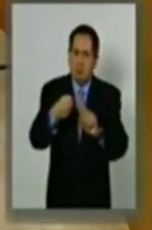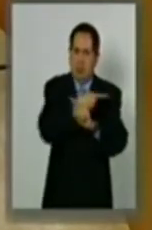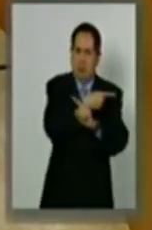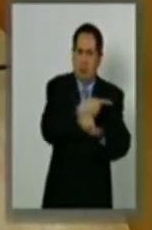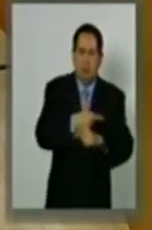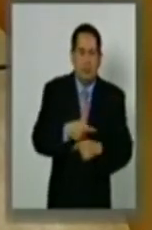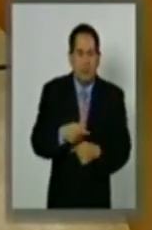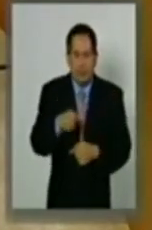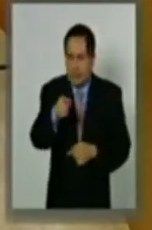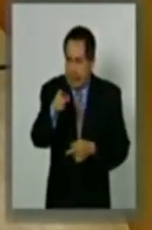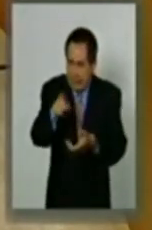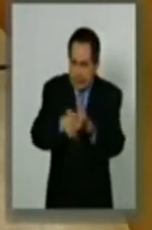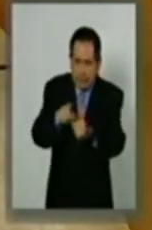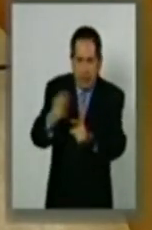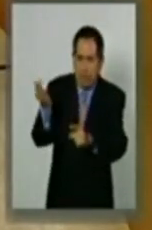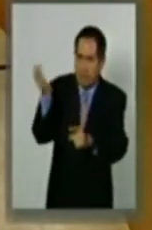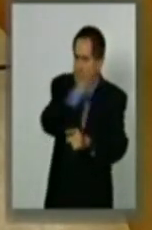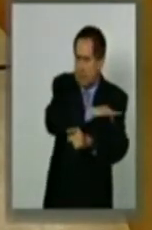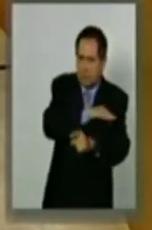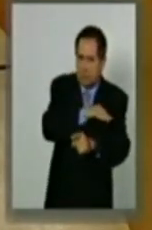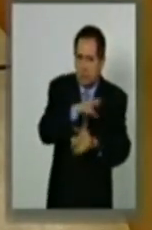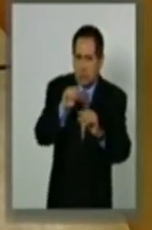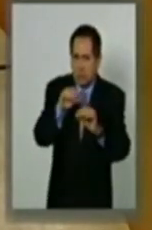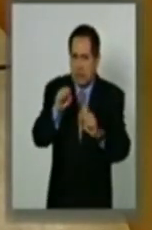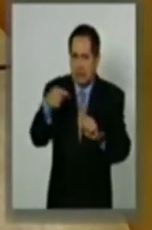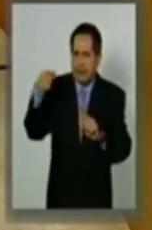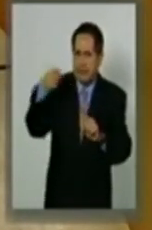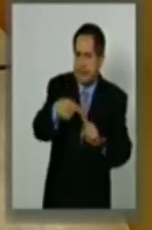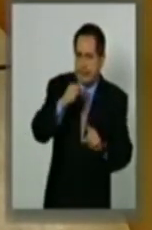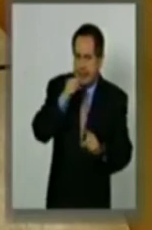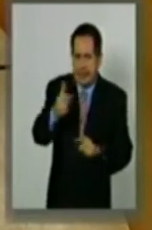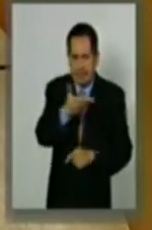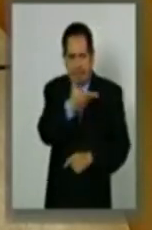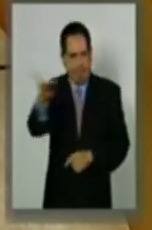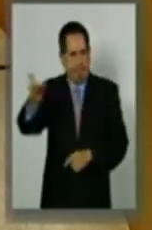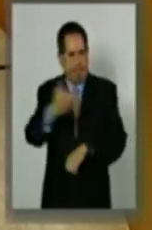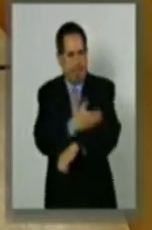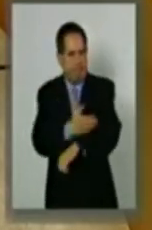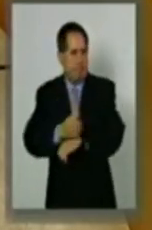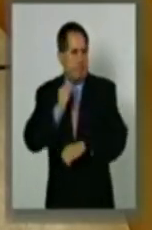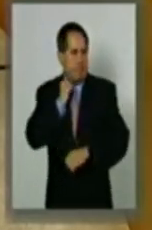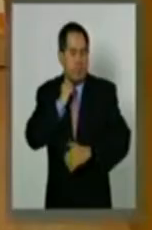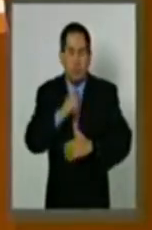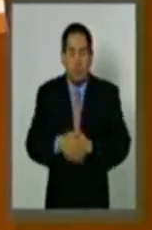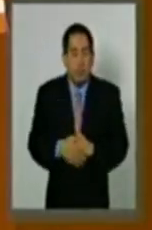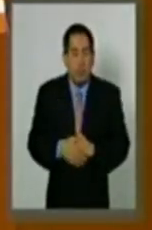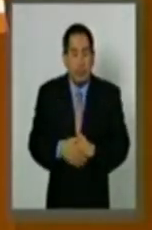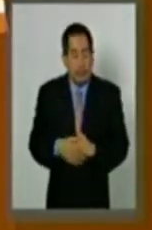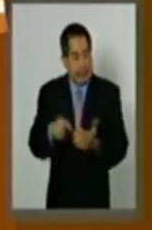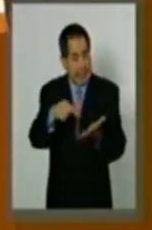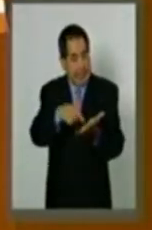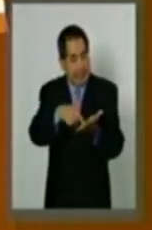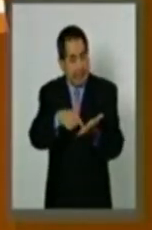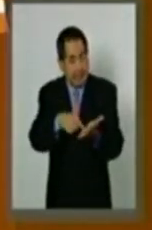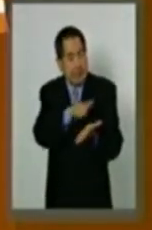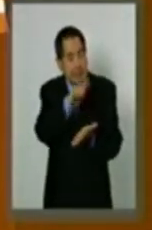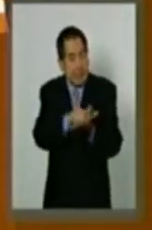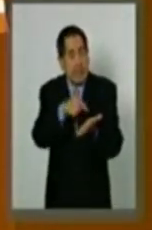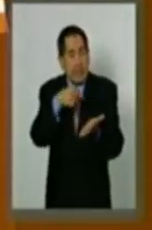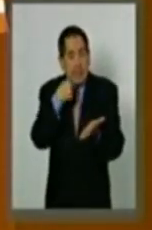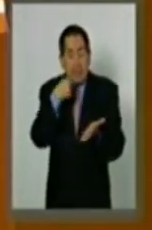Esto nuevamente es falso y fuera de contexto, compañeras y compañeros senadores. Se establece que se